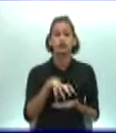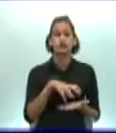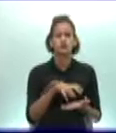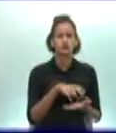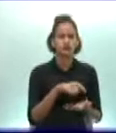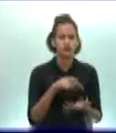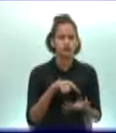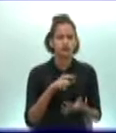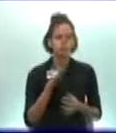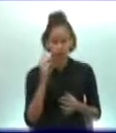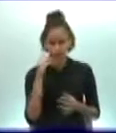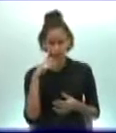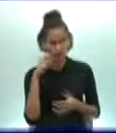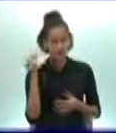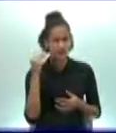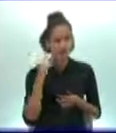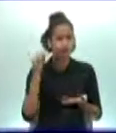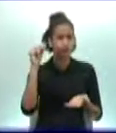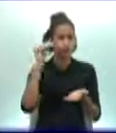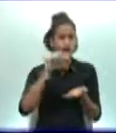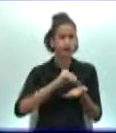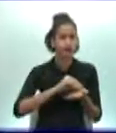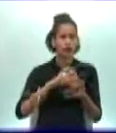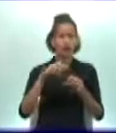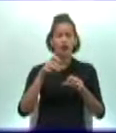localizarlos en los mapas de contorno.